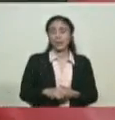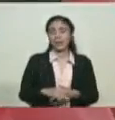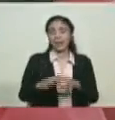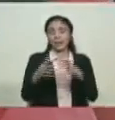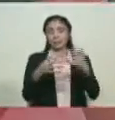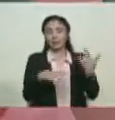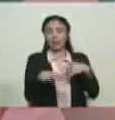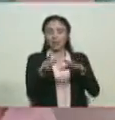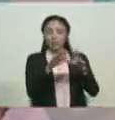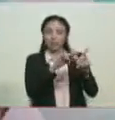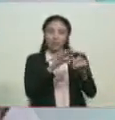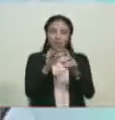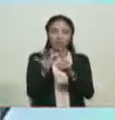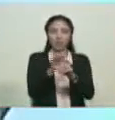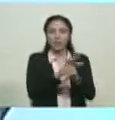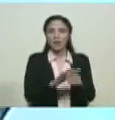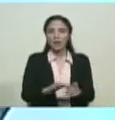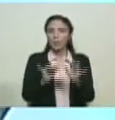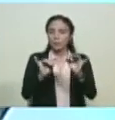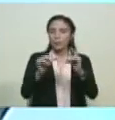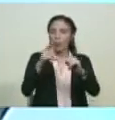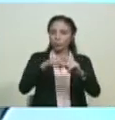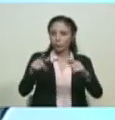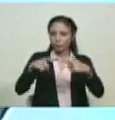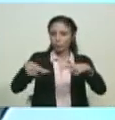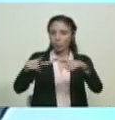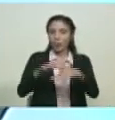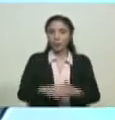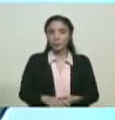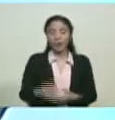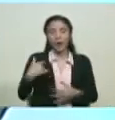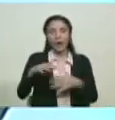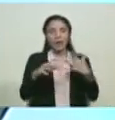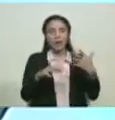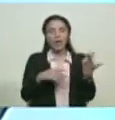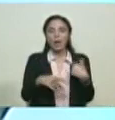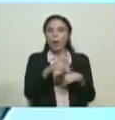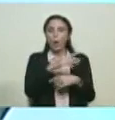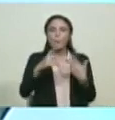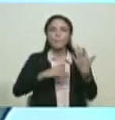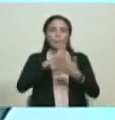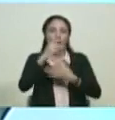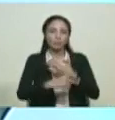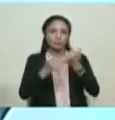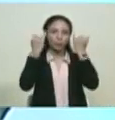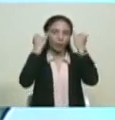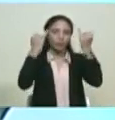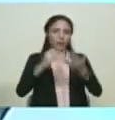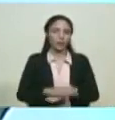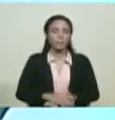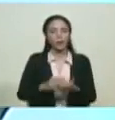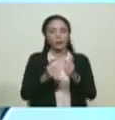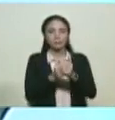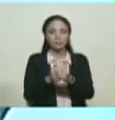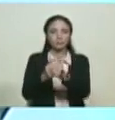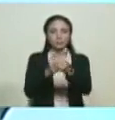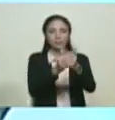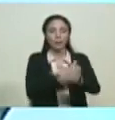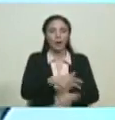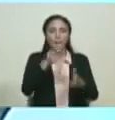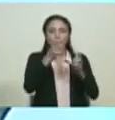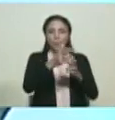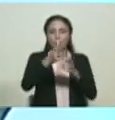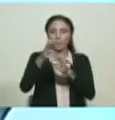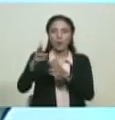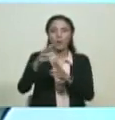de la oligarquía de quito conjuro un plan para perseguir y para acabar con la